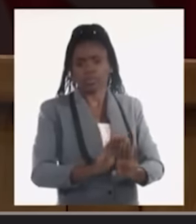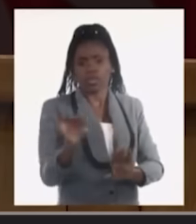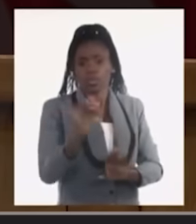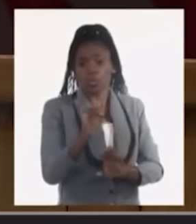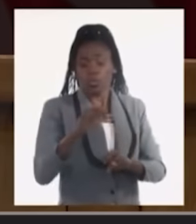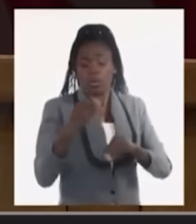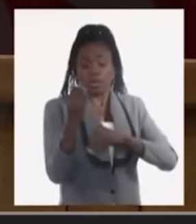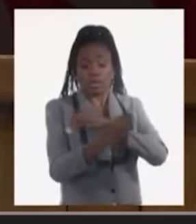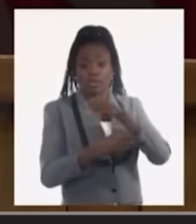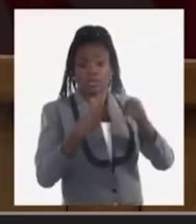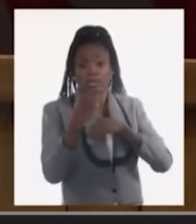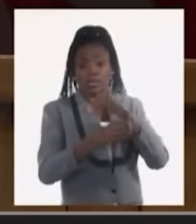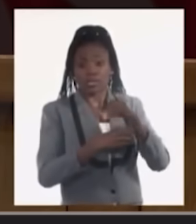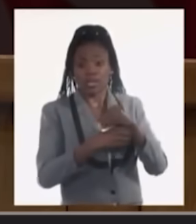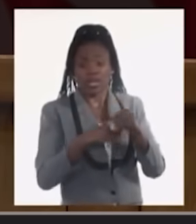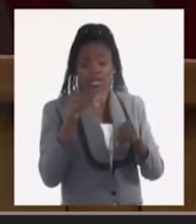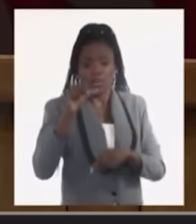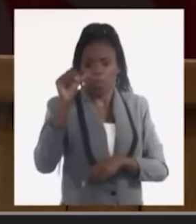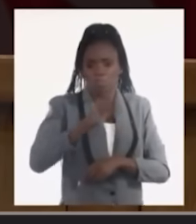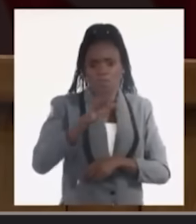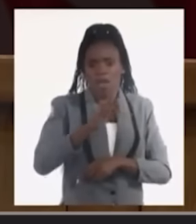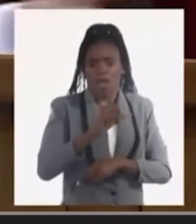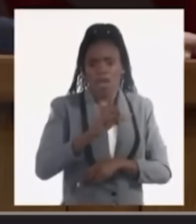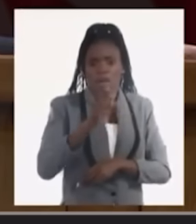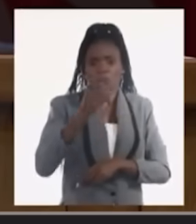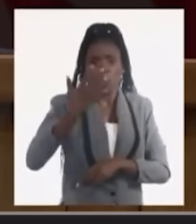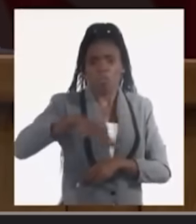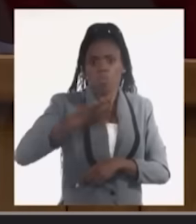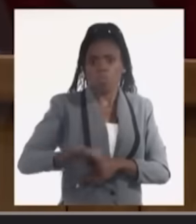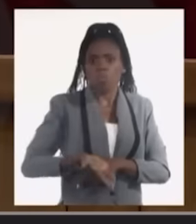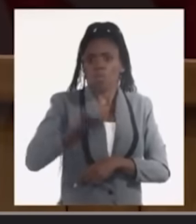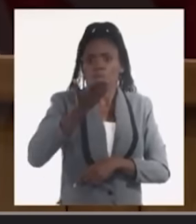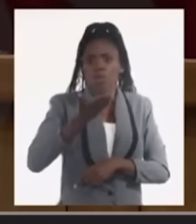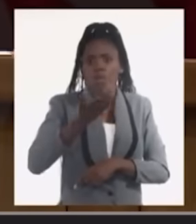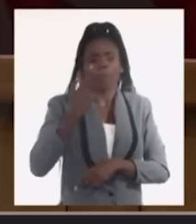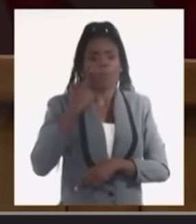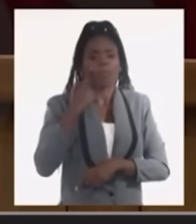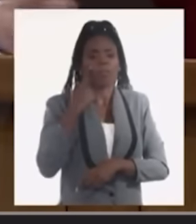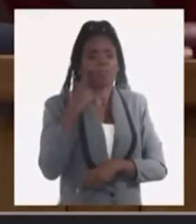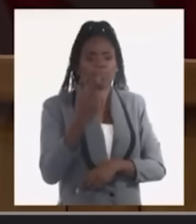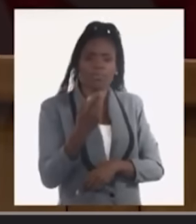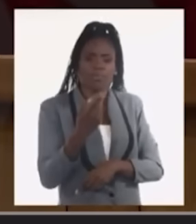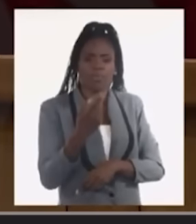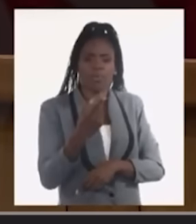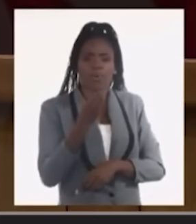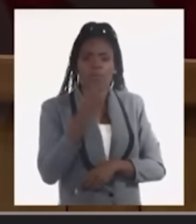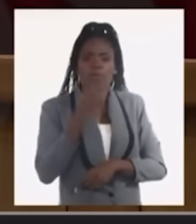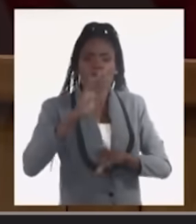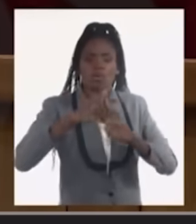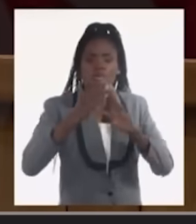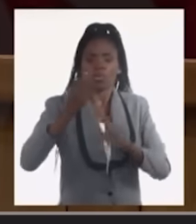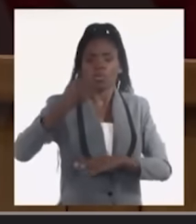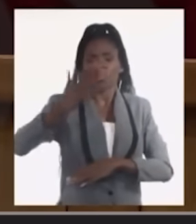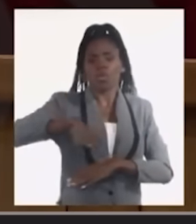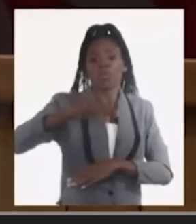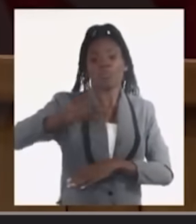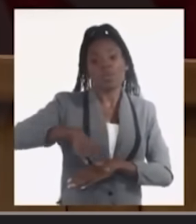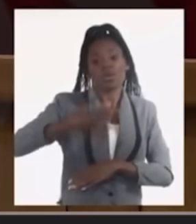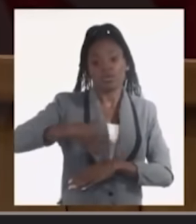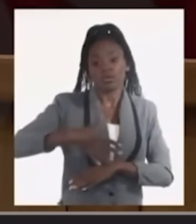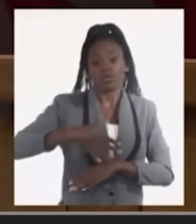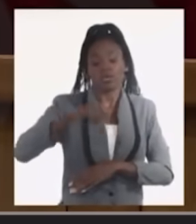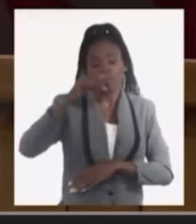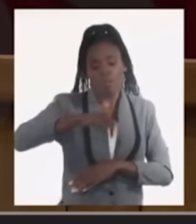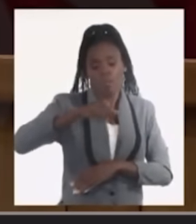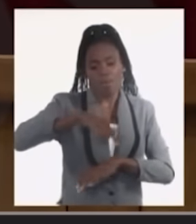cambio, que es totalmente especulativa, es la que entonces se toma como referencia para poner todos los precios abusivos que hoy